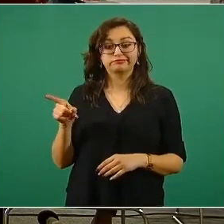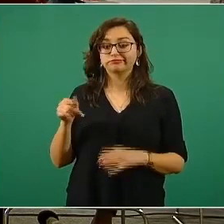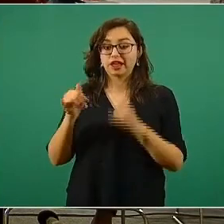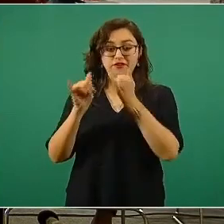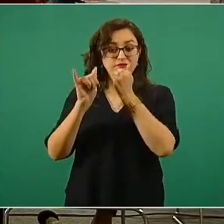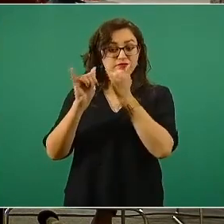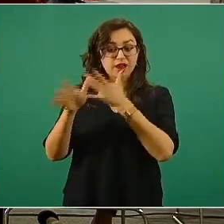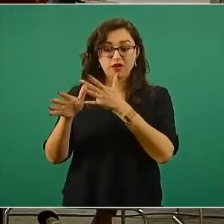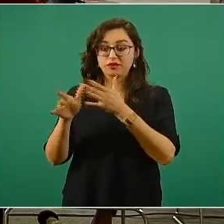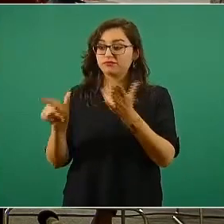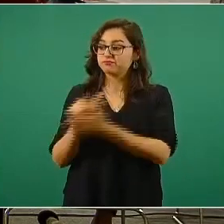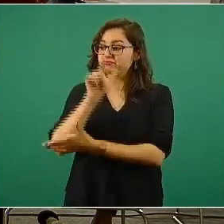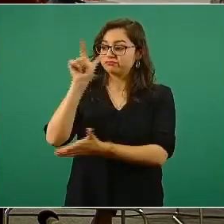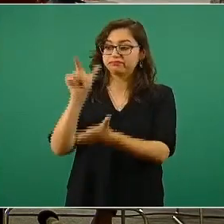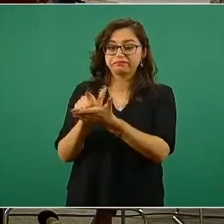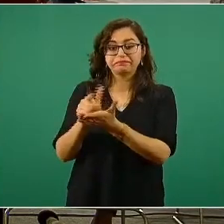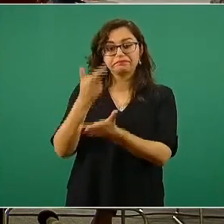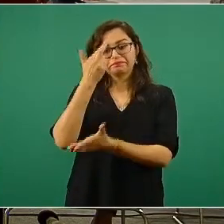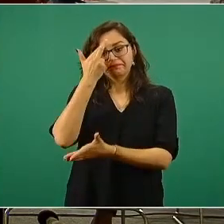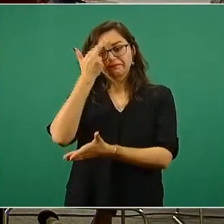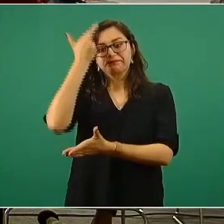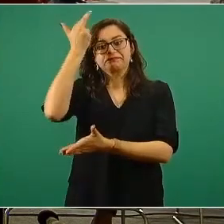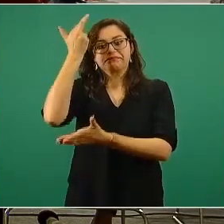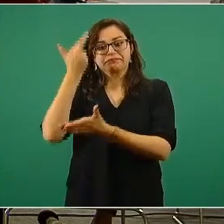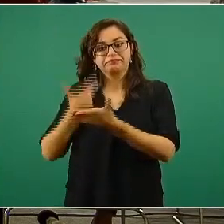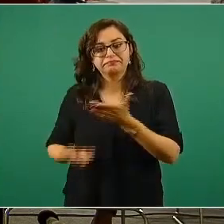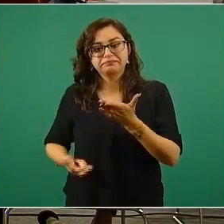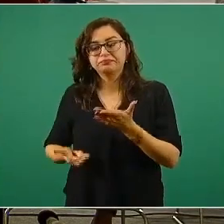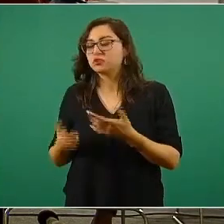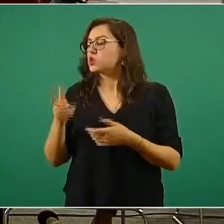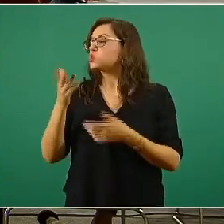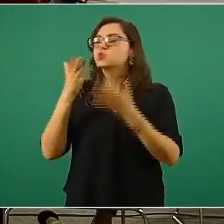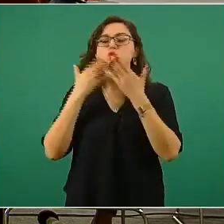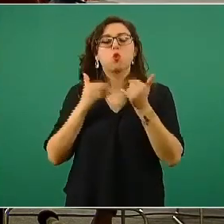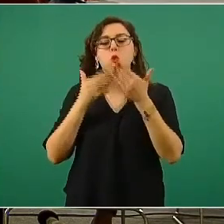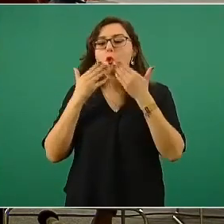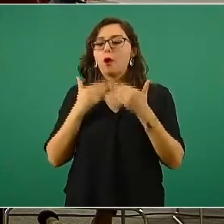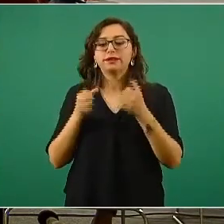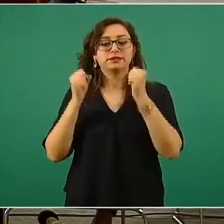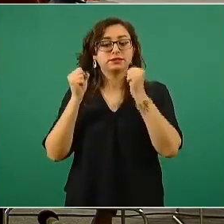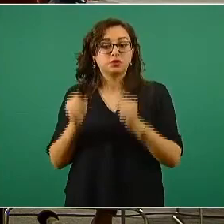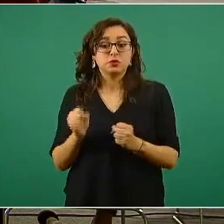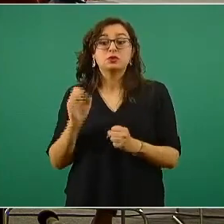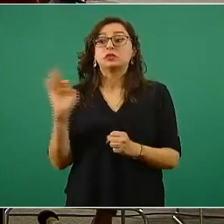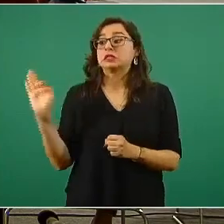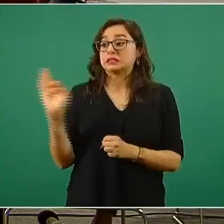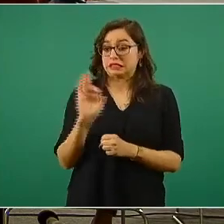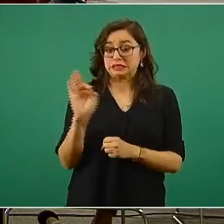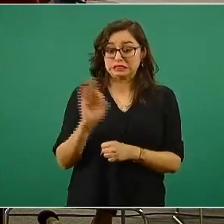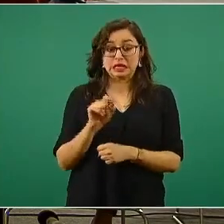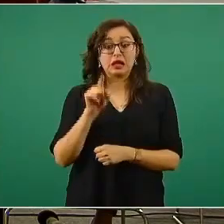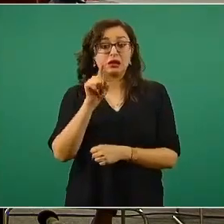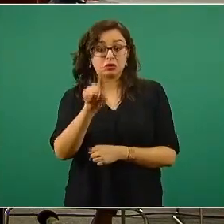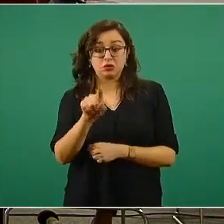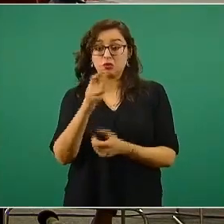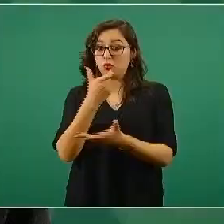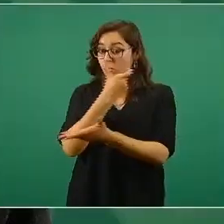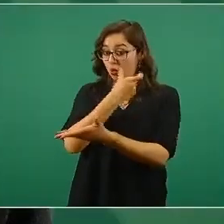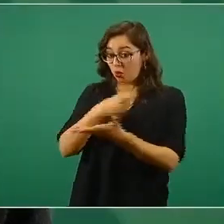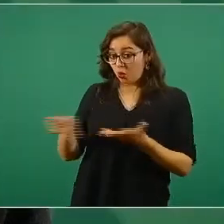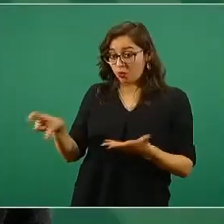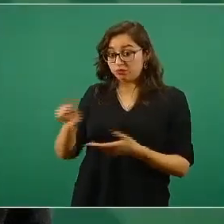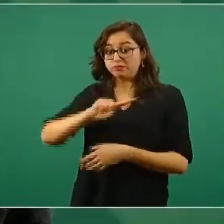vacuna ilegal, tienen que pensar que es una vacuna insegura, que inclusive puede poner en riesgo